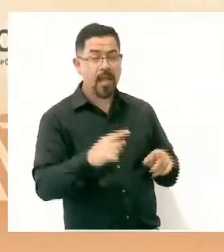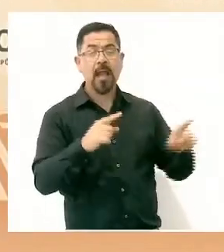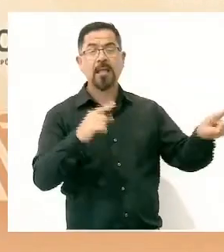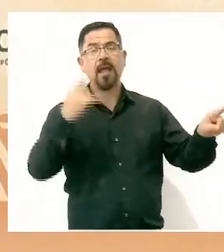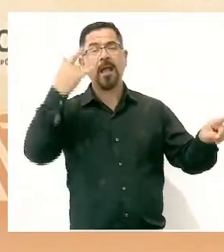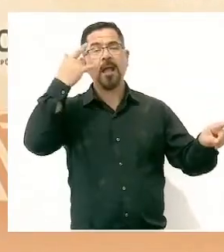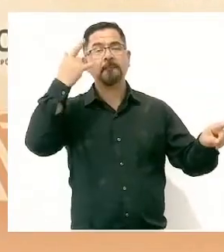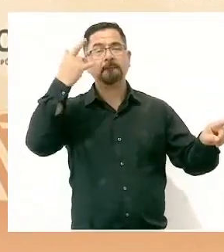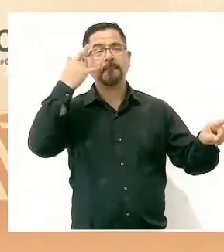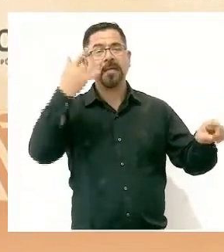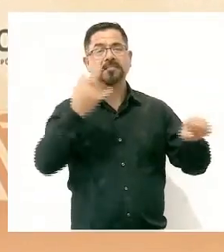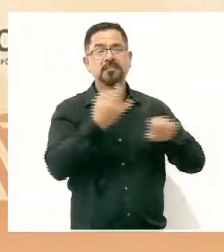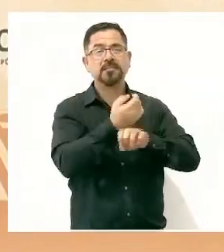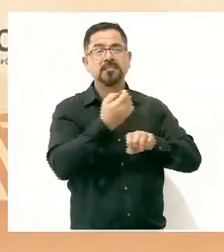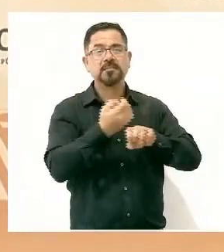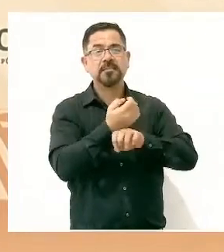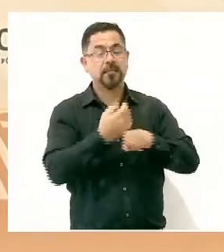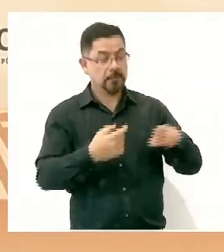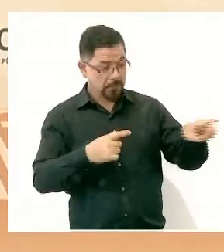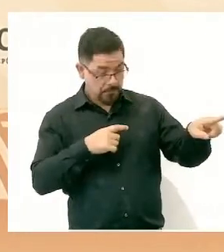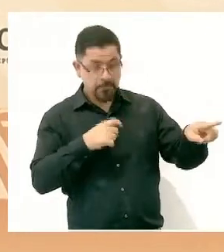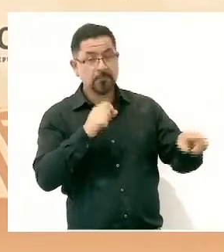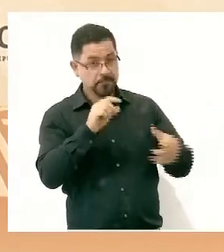estaba prácticamente